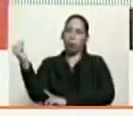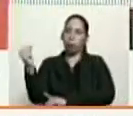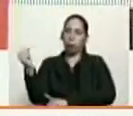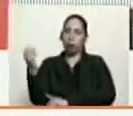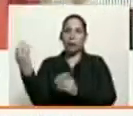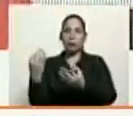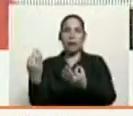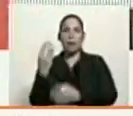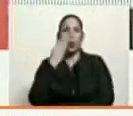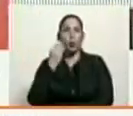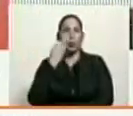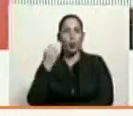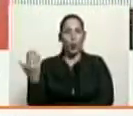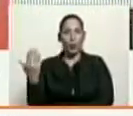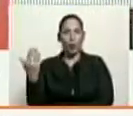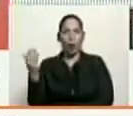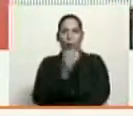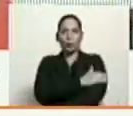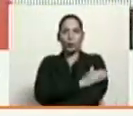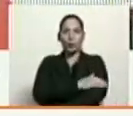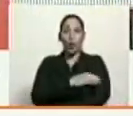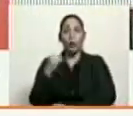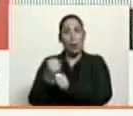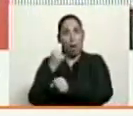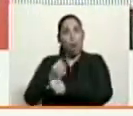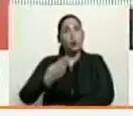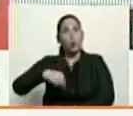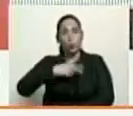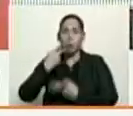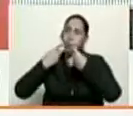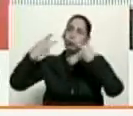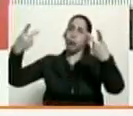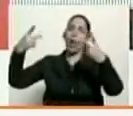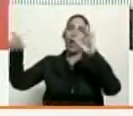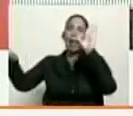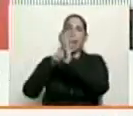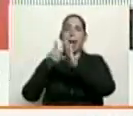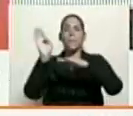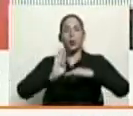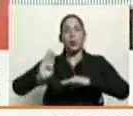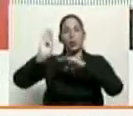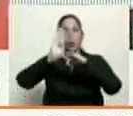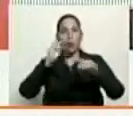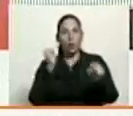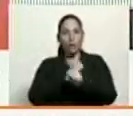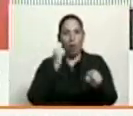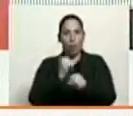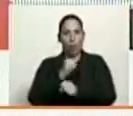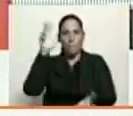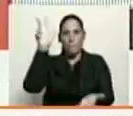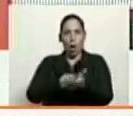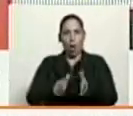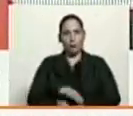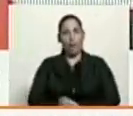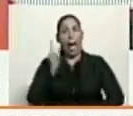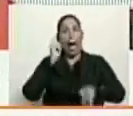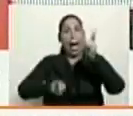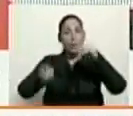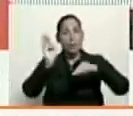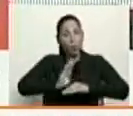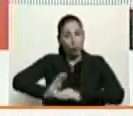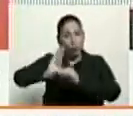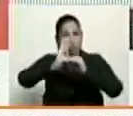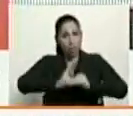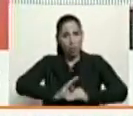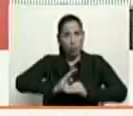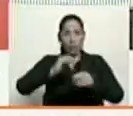los trabajadores. Y las trabajadoras también le dijeron, vamos a aprobar una ley de protección al trabajador. Si alguien ha protegido al trabajador y